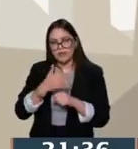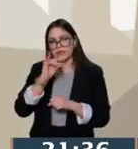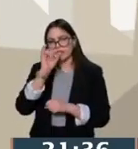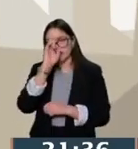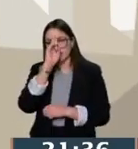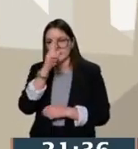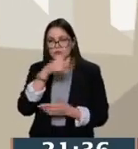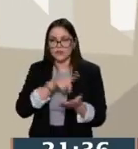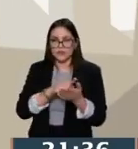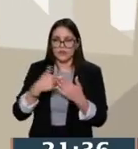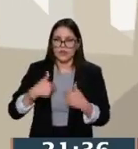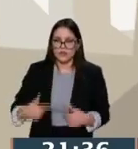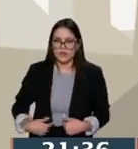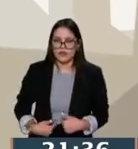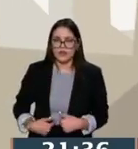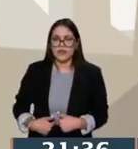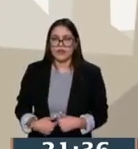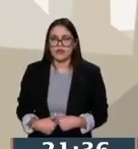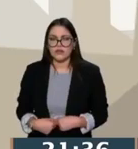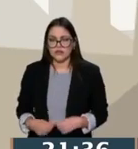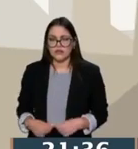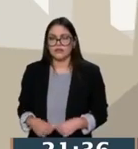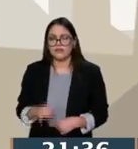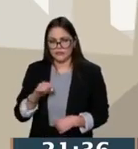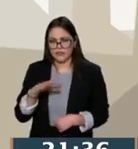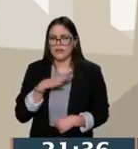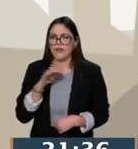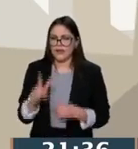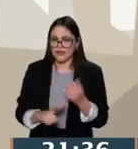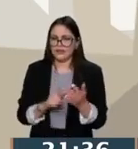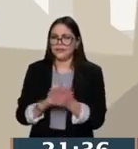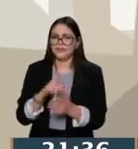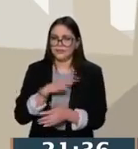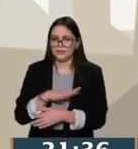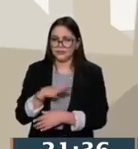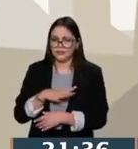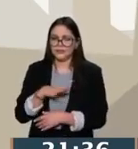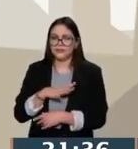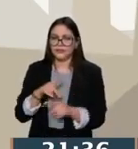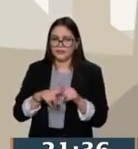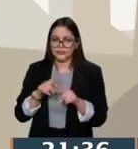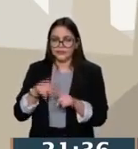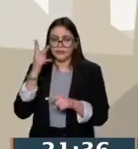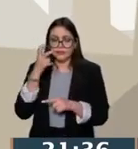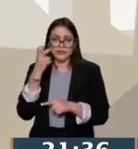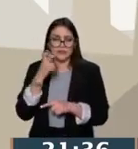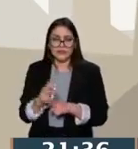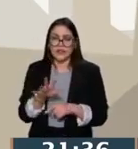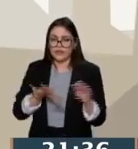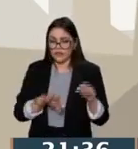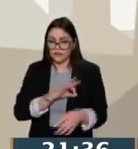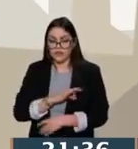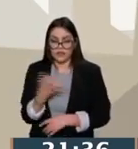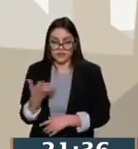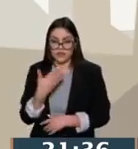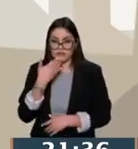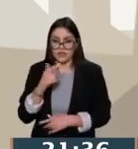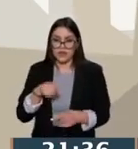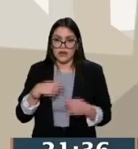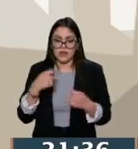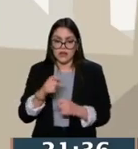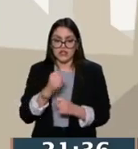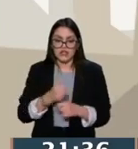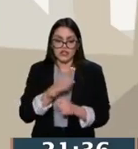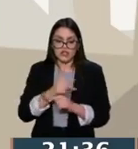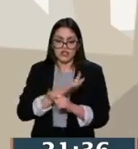cuando tenemos leyes muy, muy rígidas, porque también hay que decirlo, y sin embargo, eso no autoriza a la sociedad en